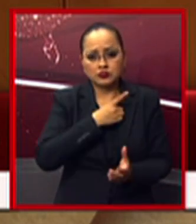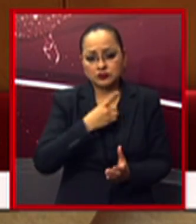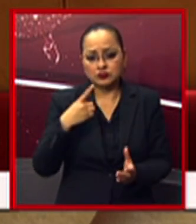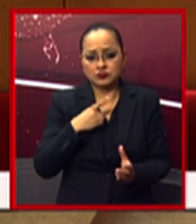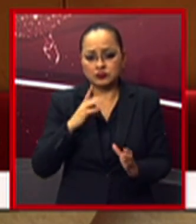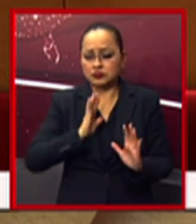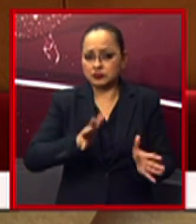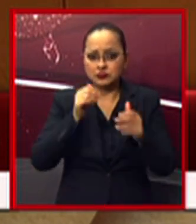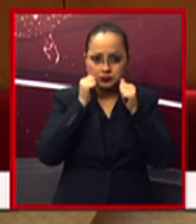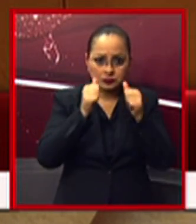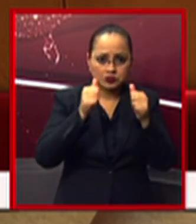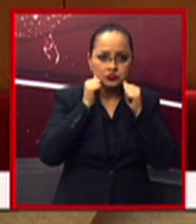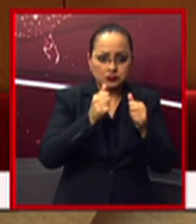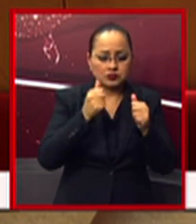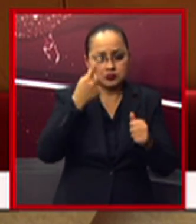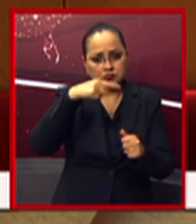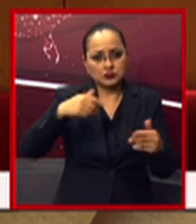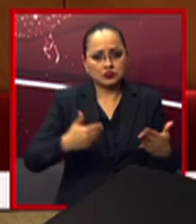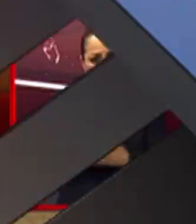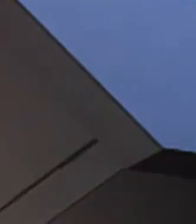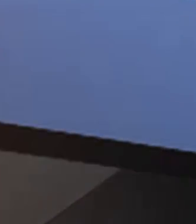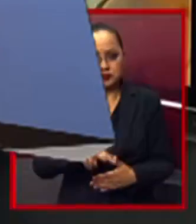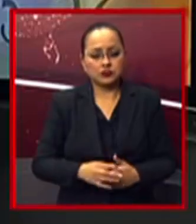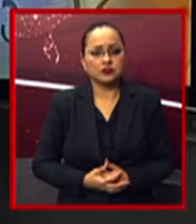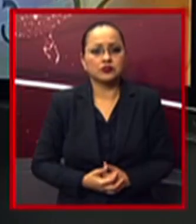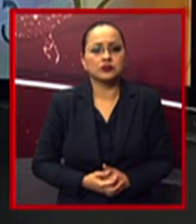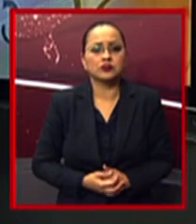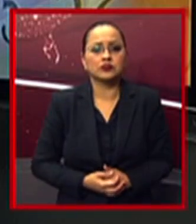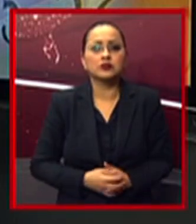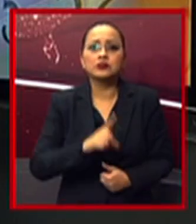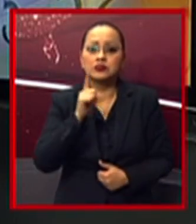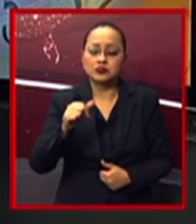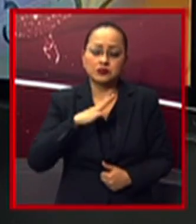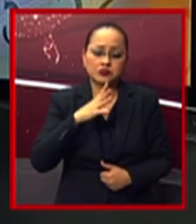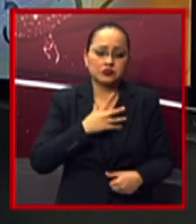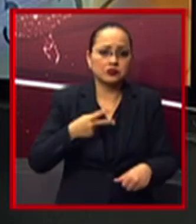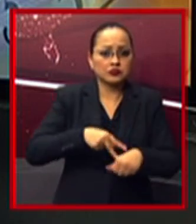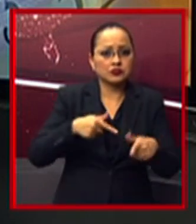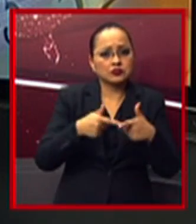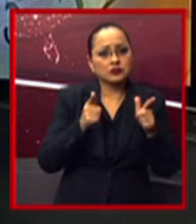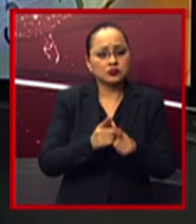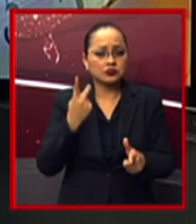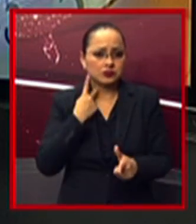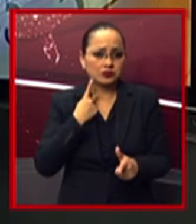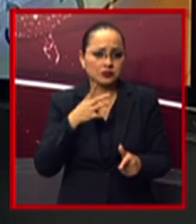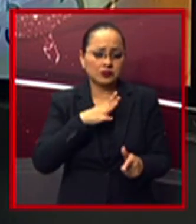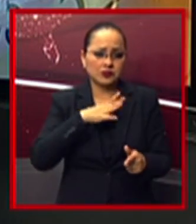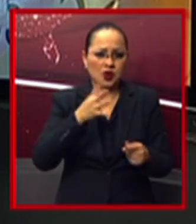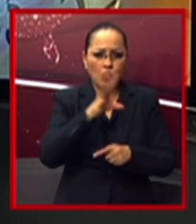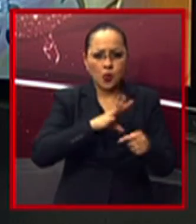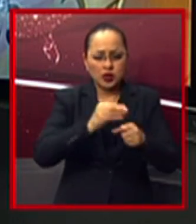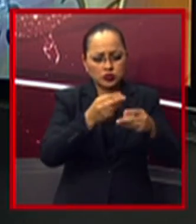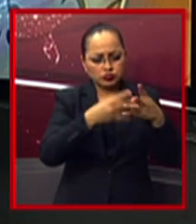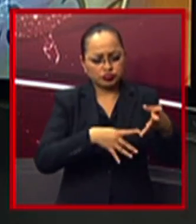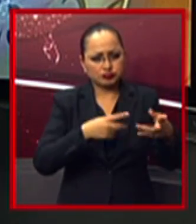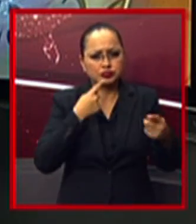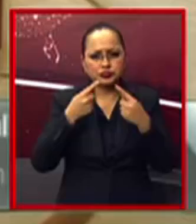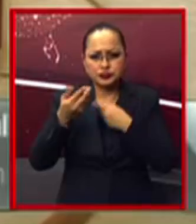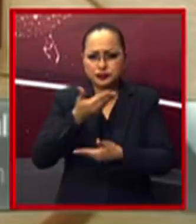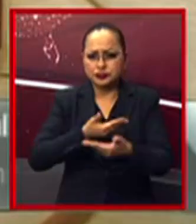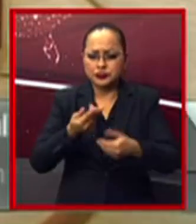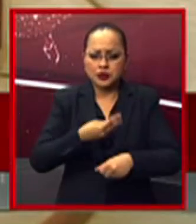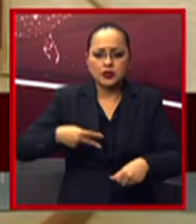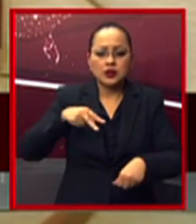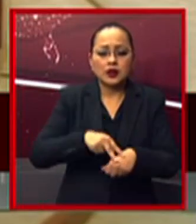de atender para los mexicanos. Luego de los posicionamientos se procedió a discusión en lo general del proyecto de decreto.